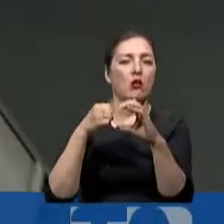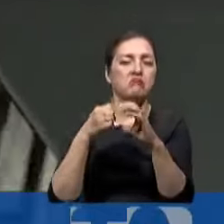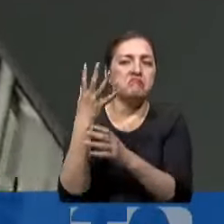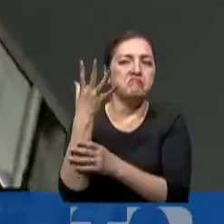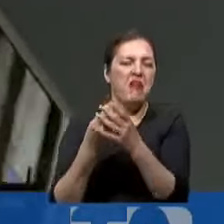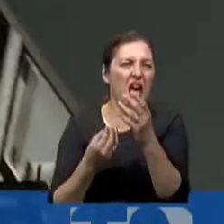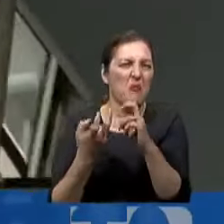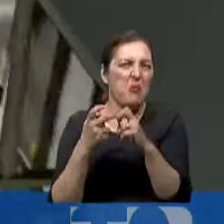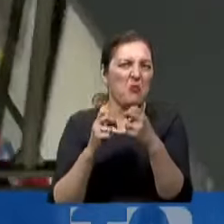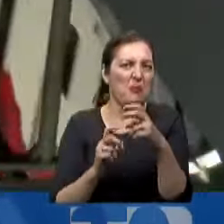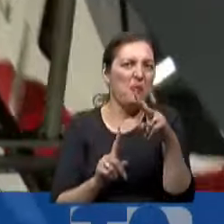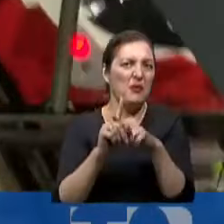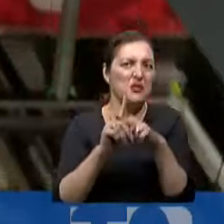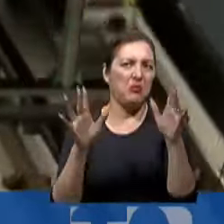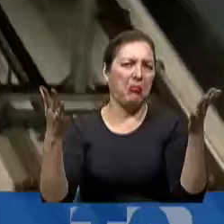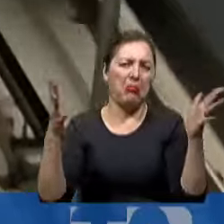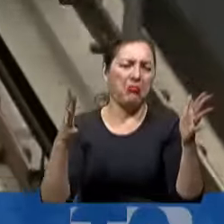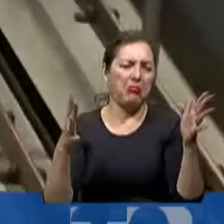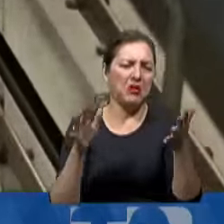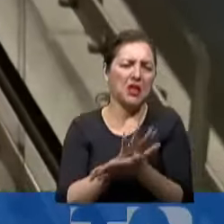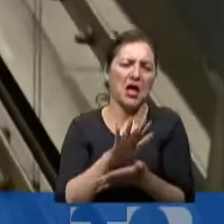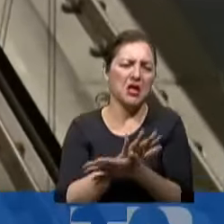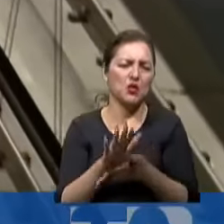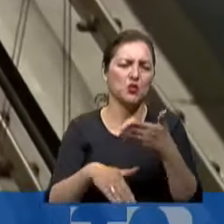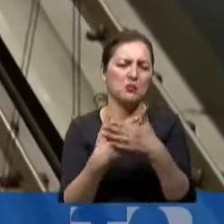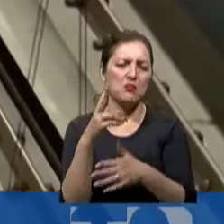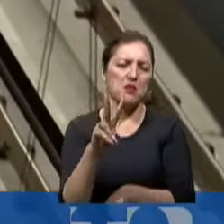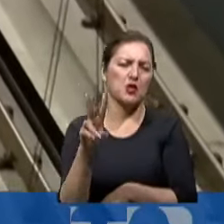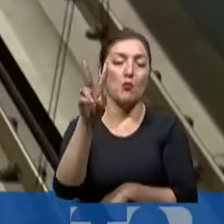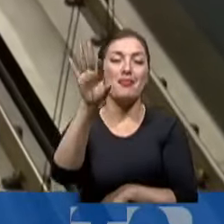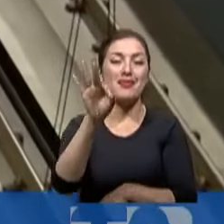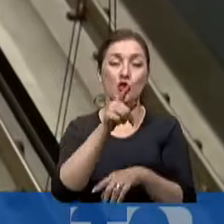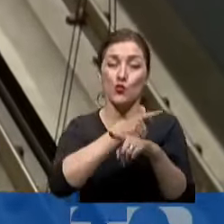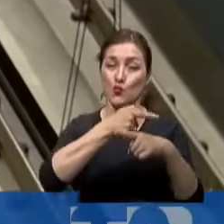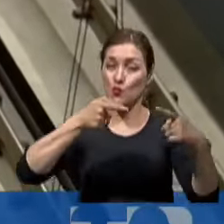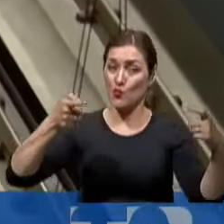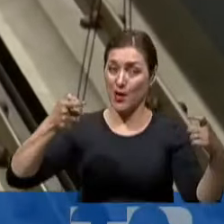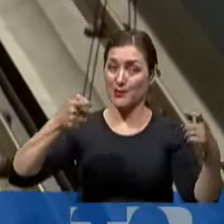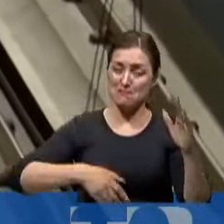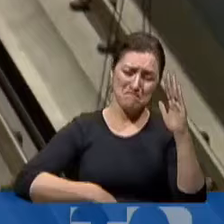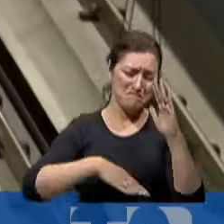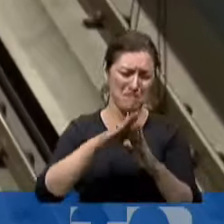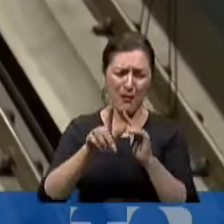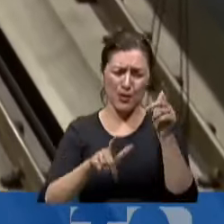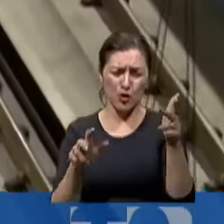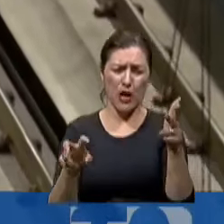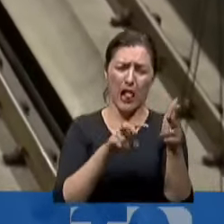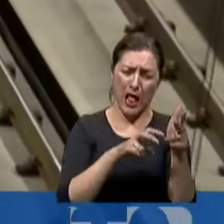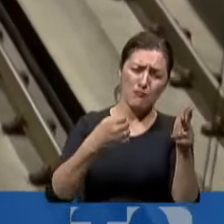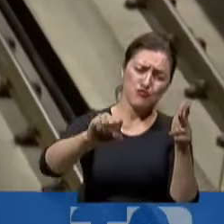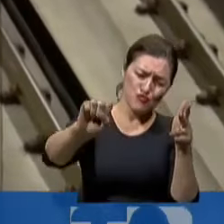presentaron incidentes durante estos días de asueto. El viernes 29 de marzo, que es en donde se registró la mayor cantidad